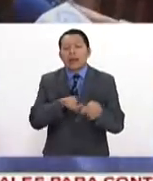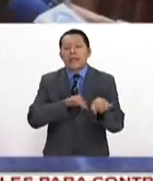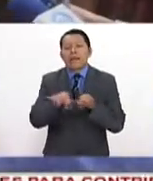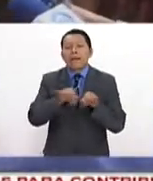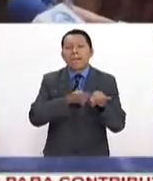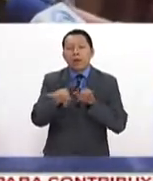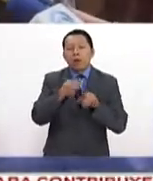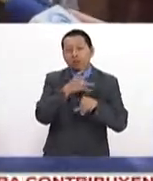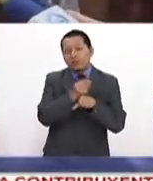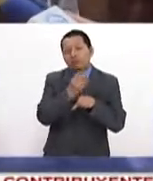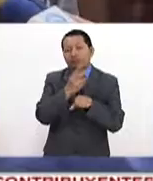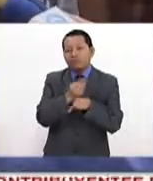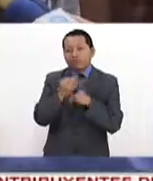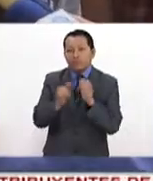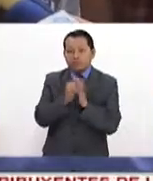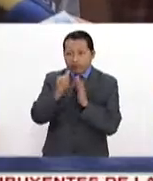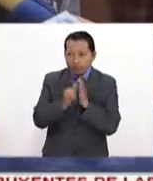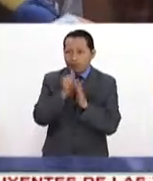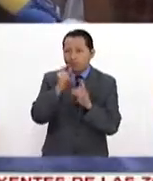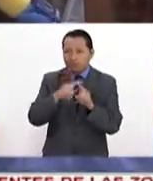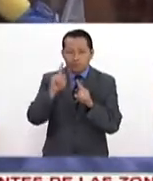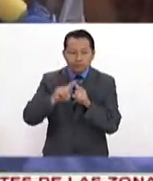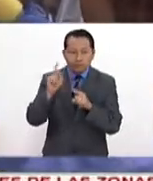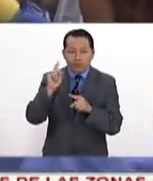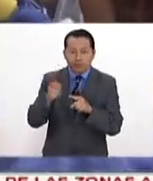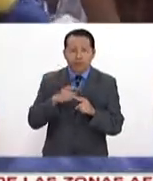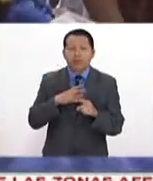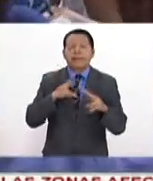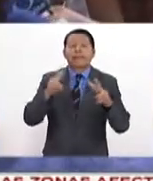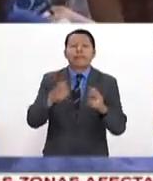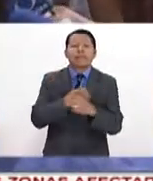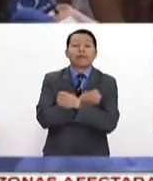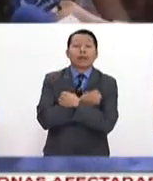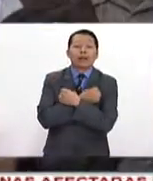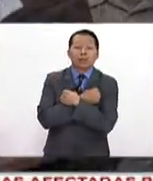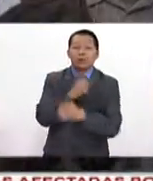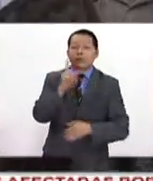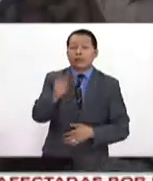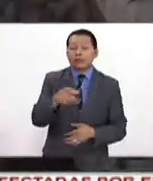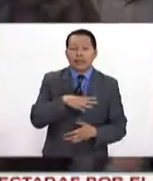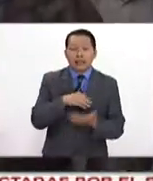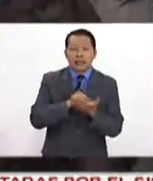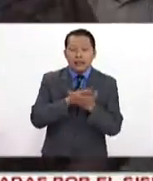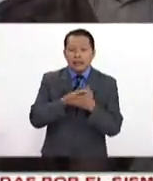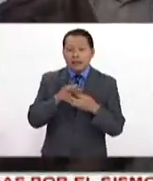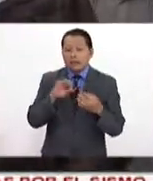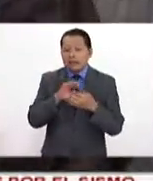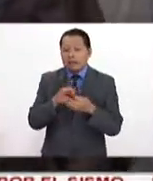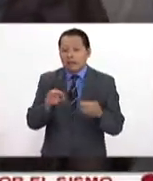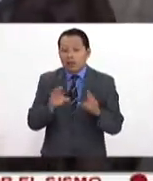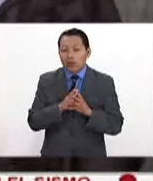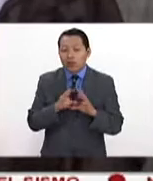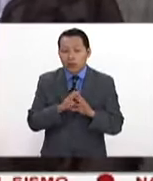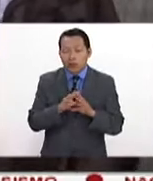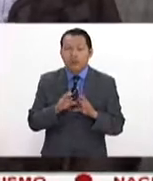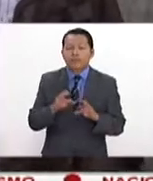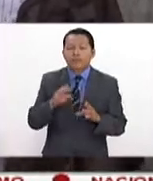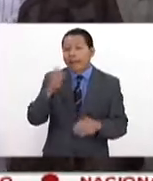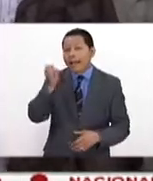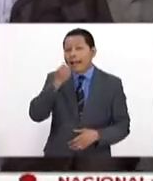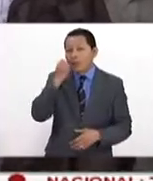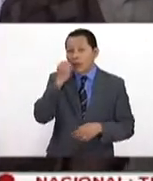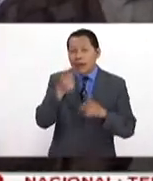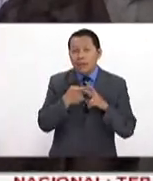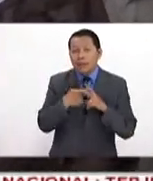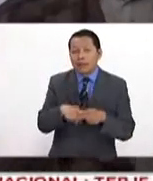de este trabajo de reconstrucción. Sin embargo, en el tema de educación se planteaba que el inicio de las clases